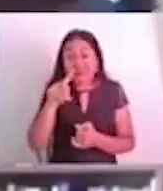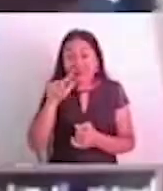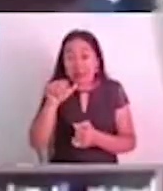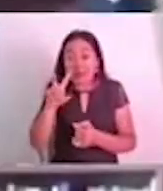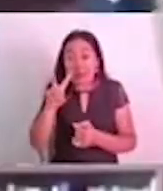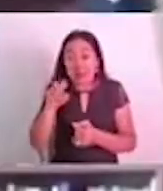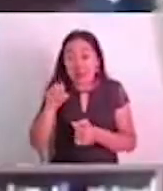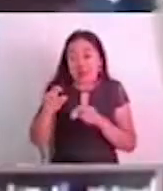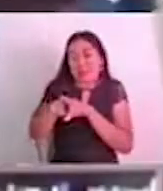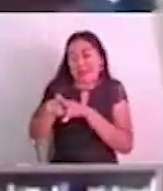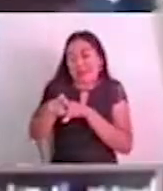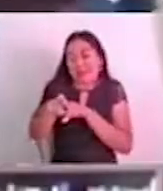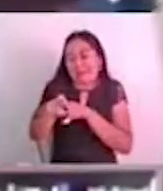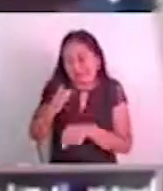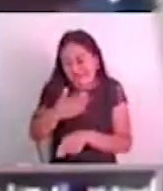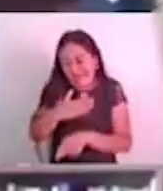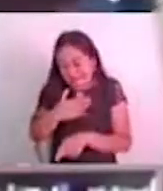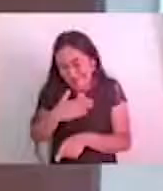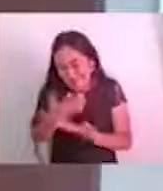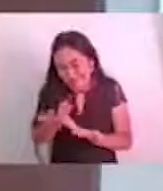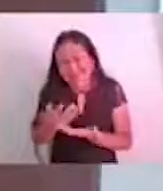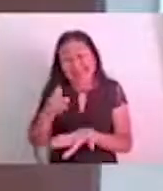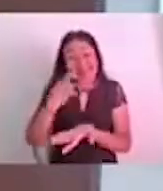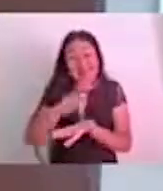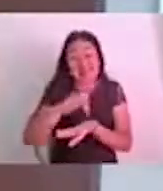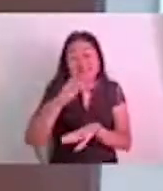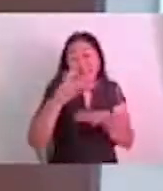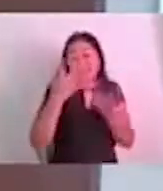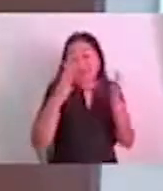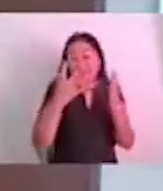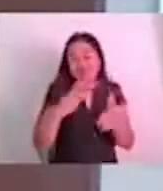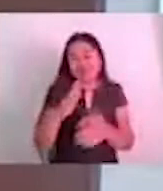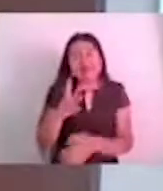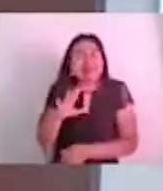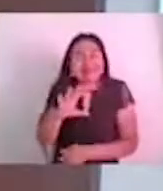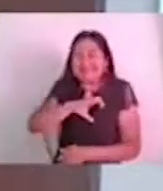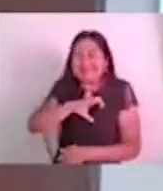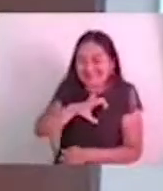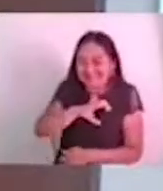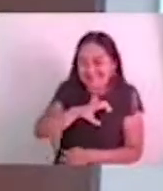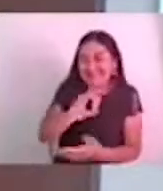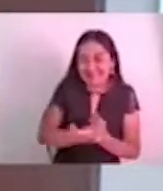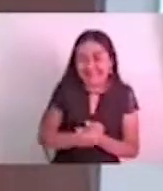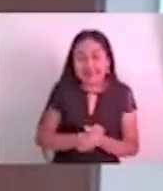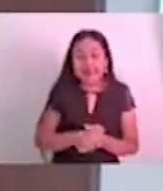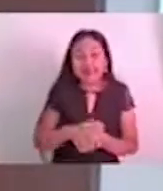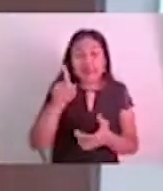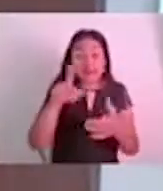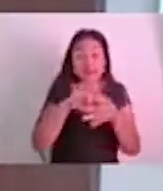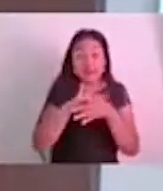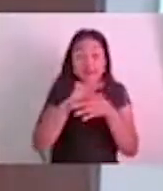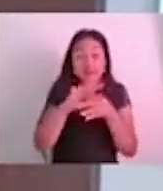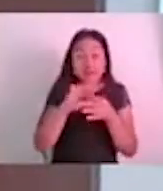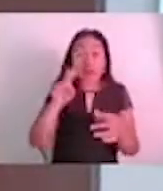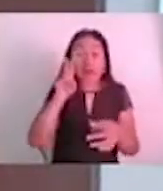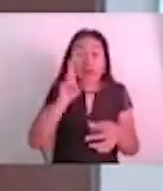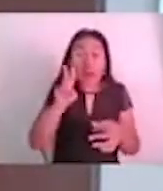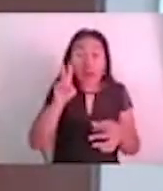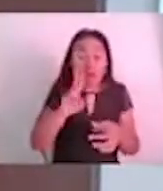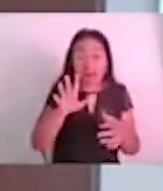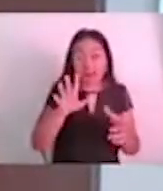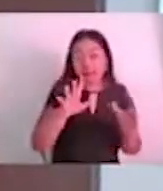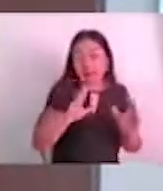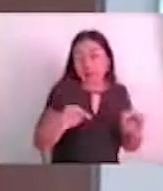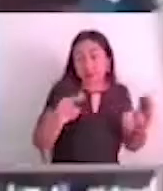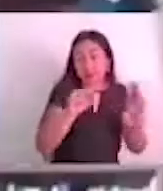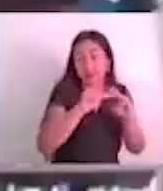gracias. Bravo por la iniciativa. Eloisa Villegas, a ver si no se les ocurre ahora cambiarle el nombre Malinche.